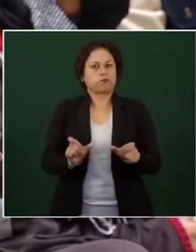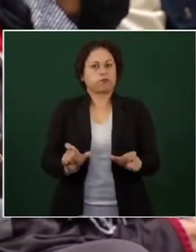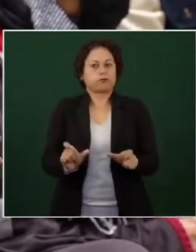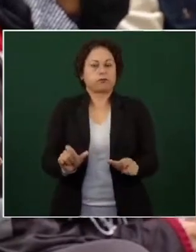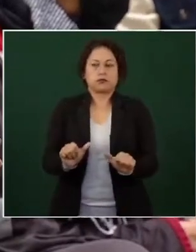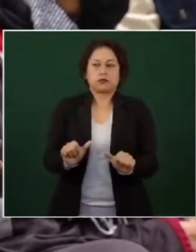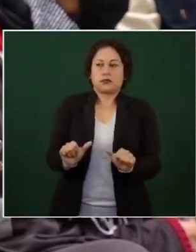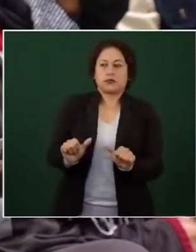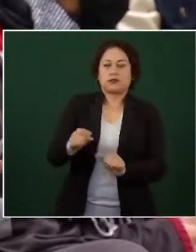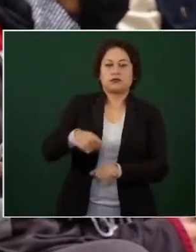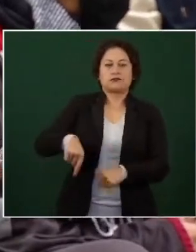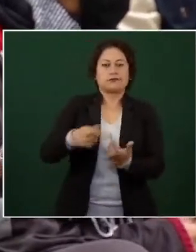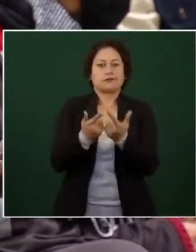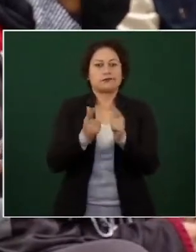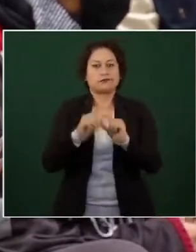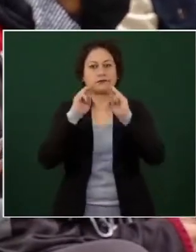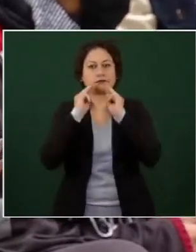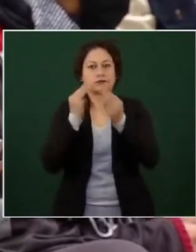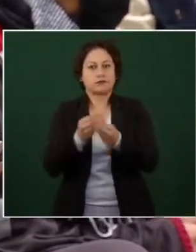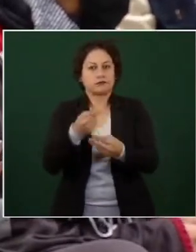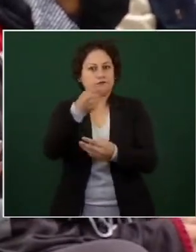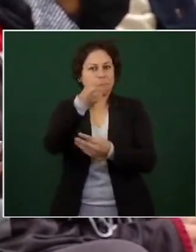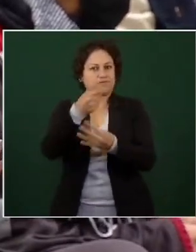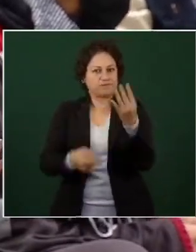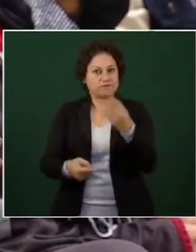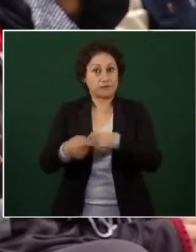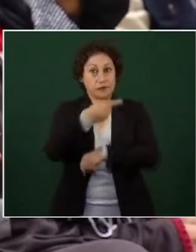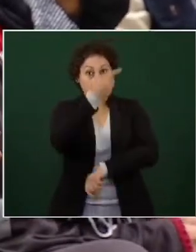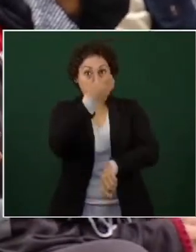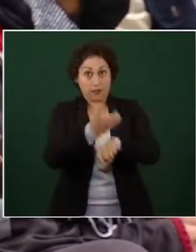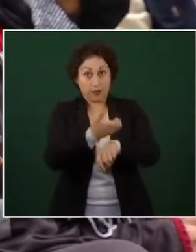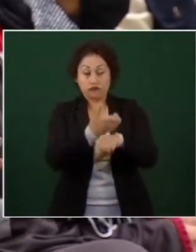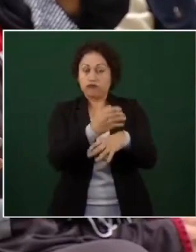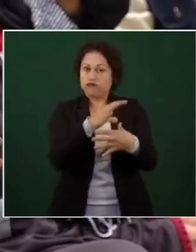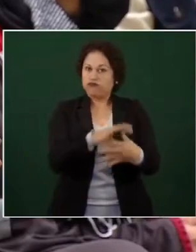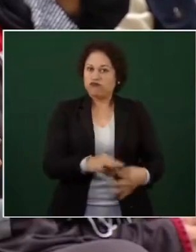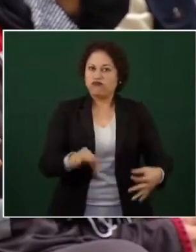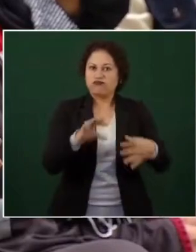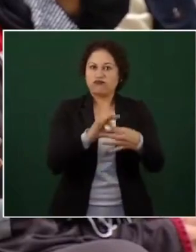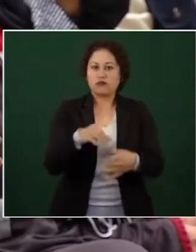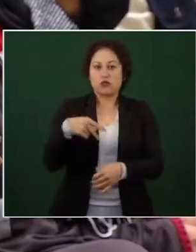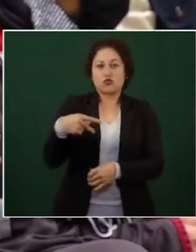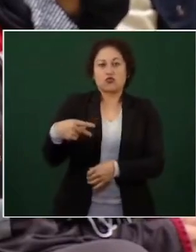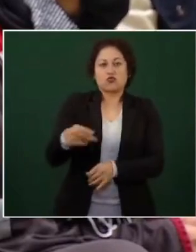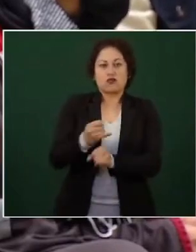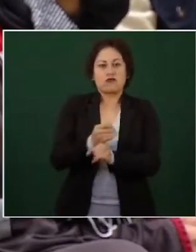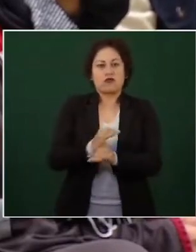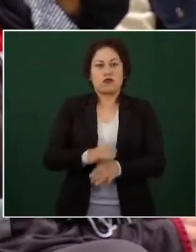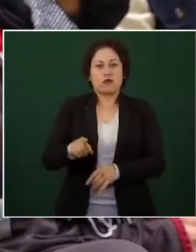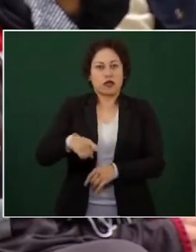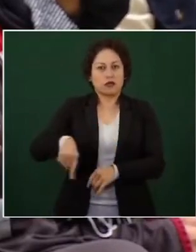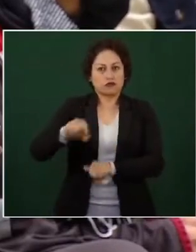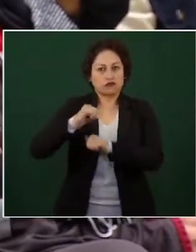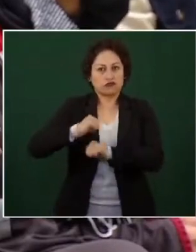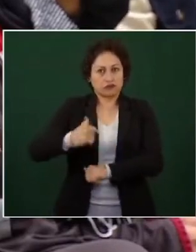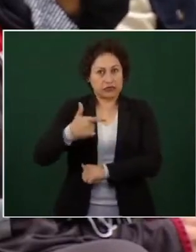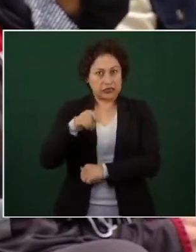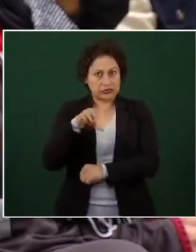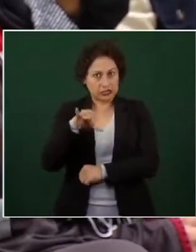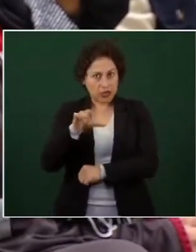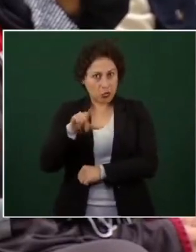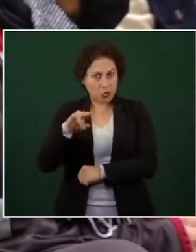delincuencia organizada. La versión en Estados Unidos es que la información que posee García Luna involucra a